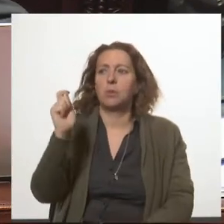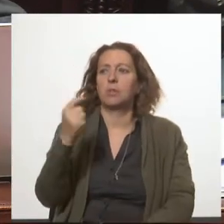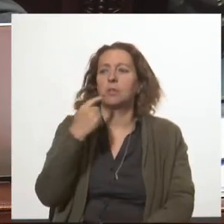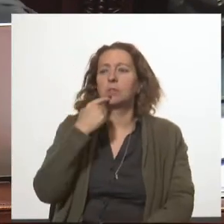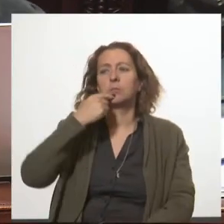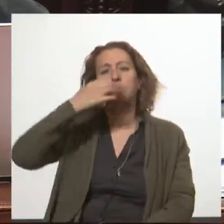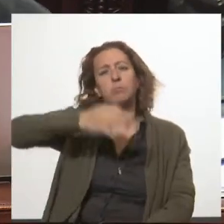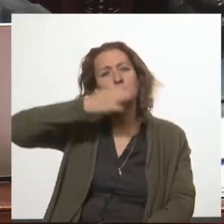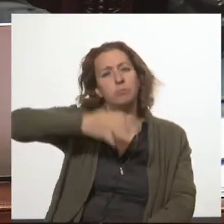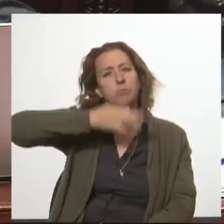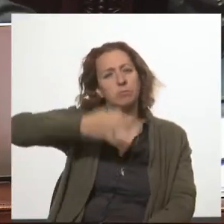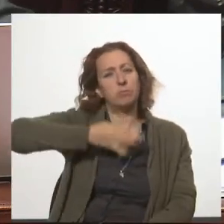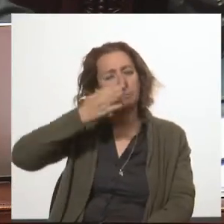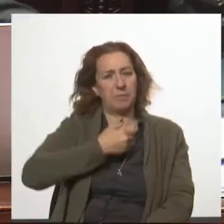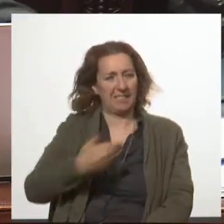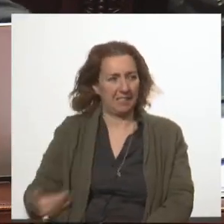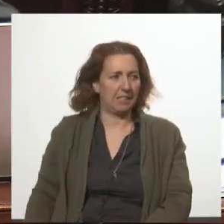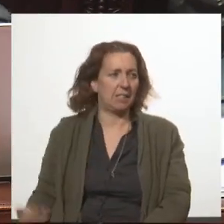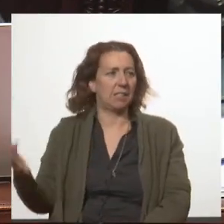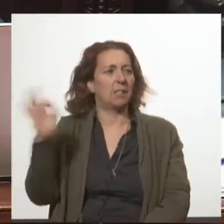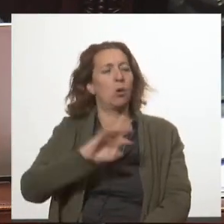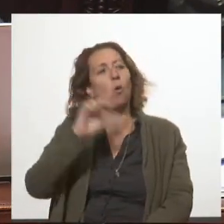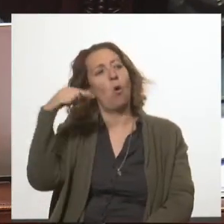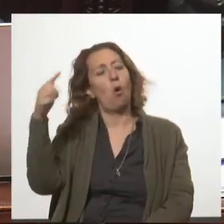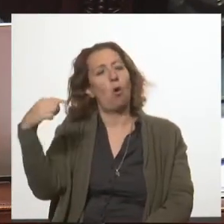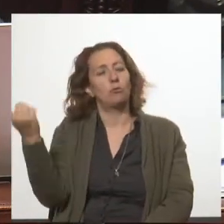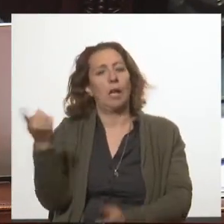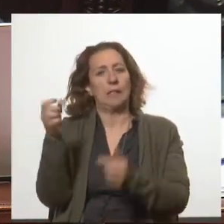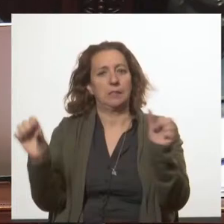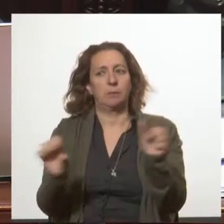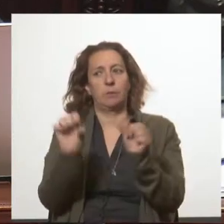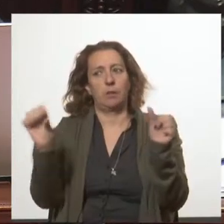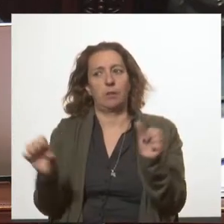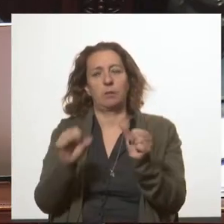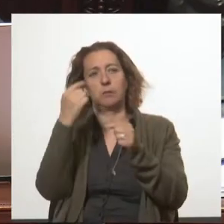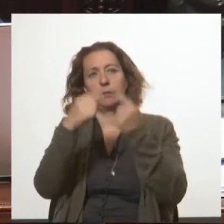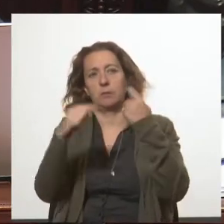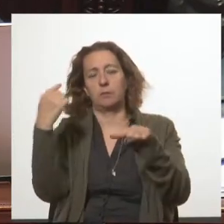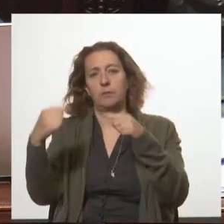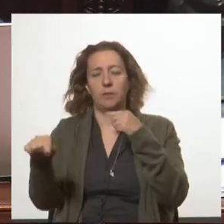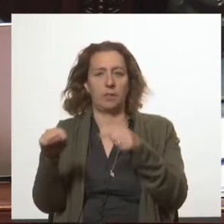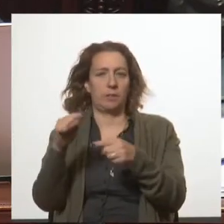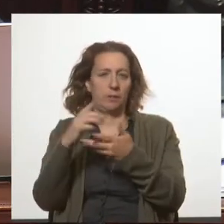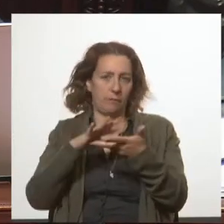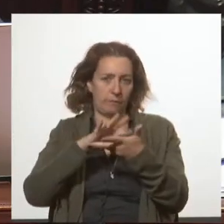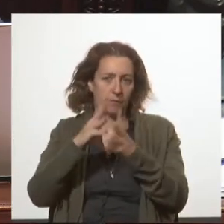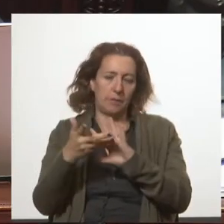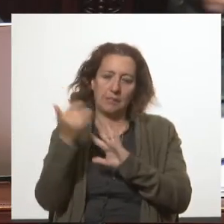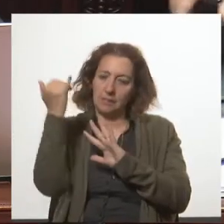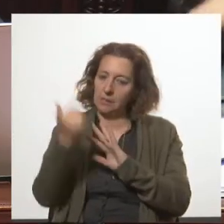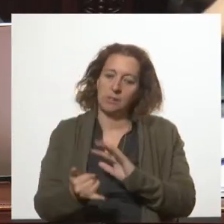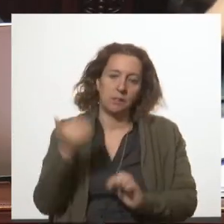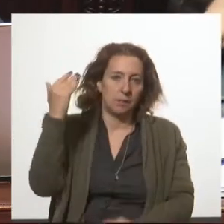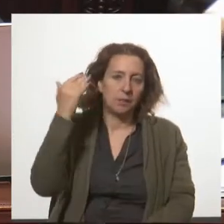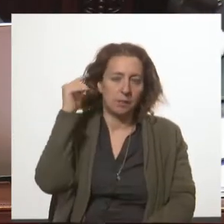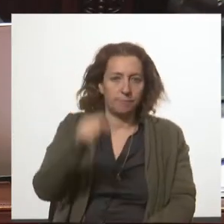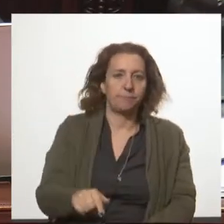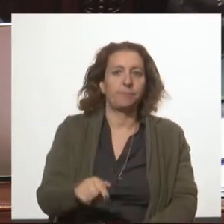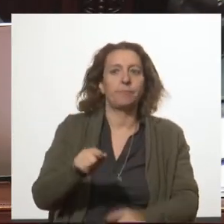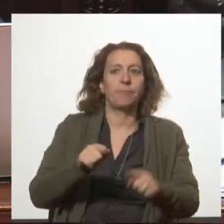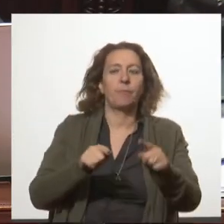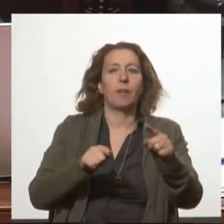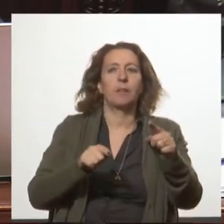presidente otras actividades de distintas naturalezas y valorizar amos ese tráfico en su totalidad